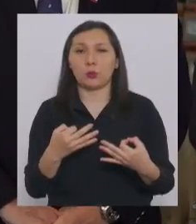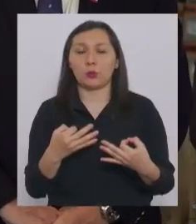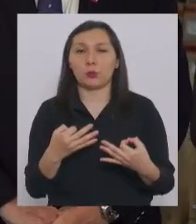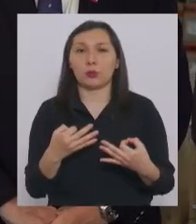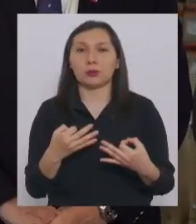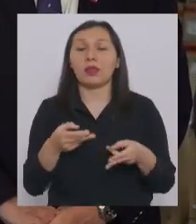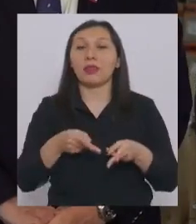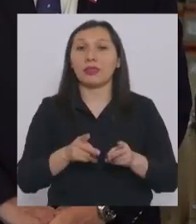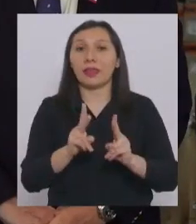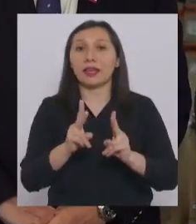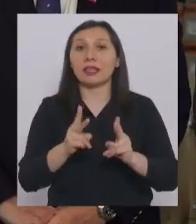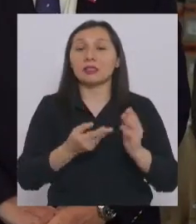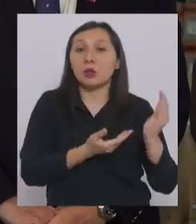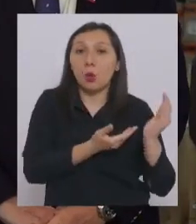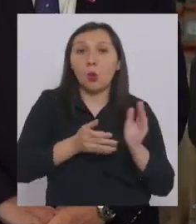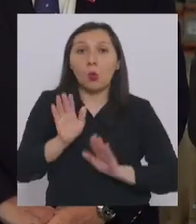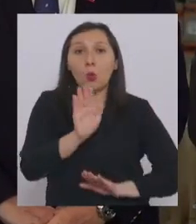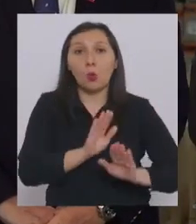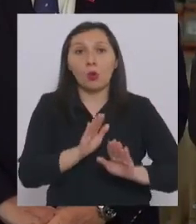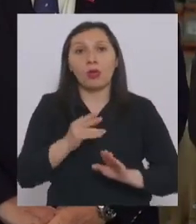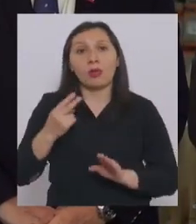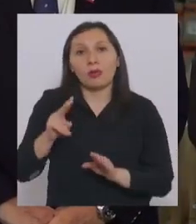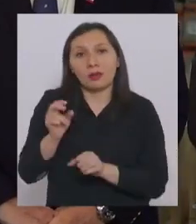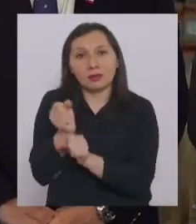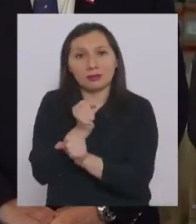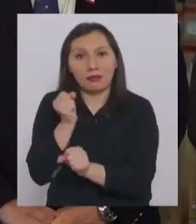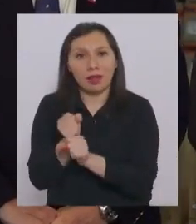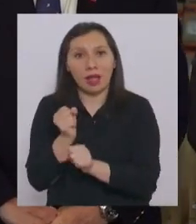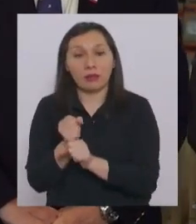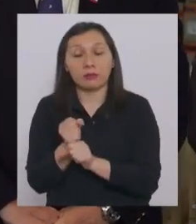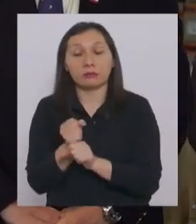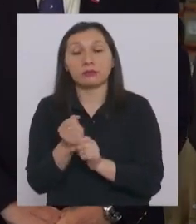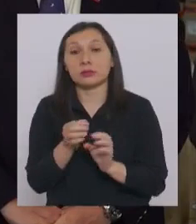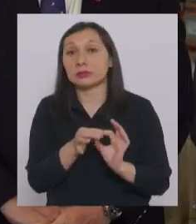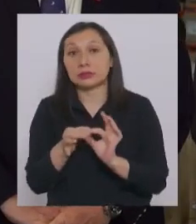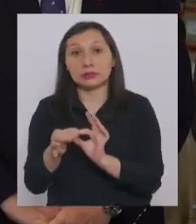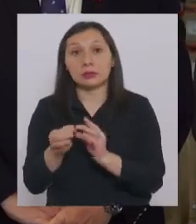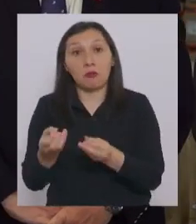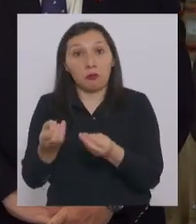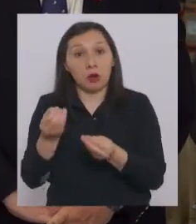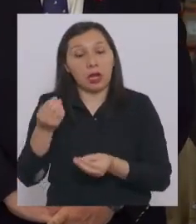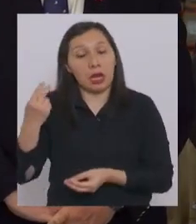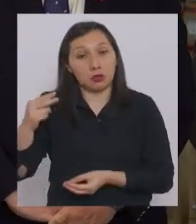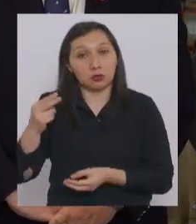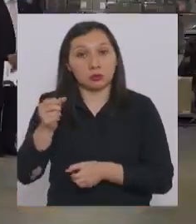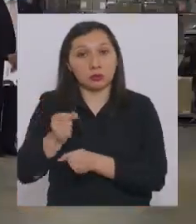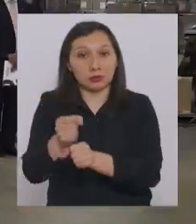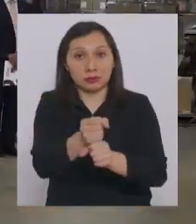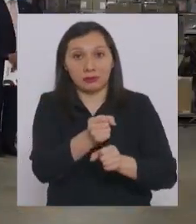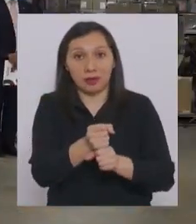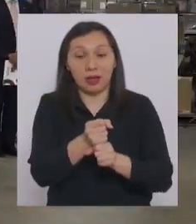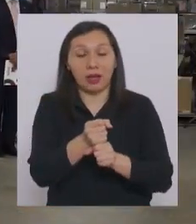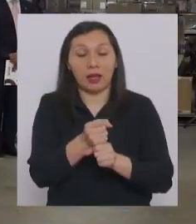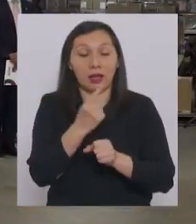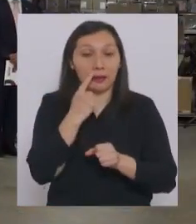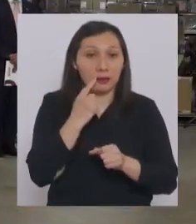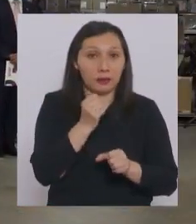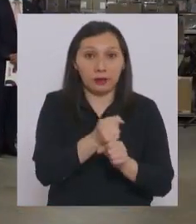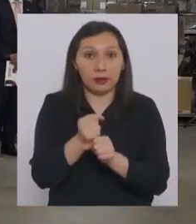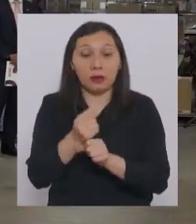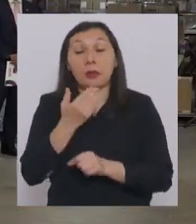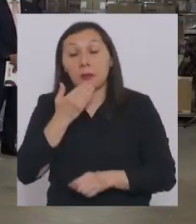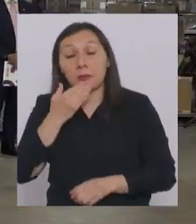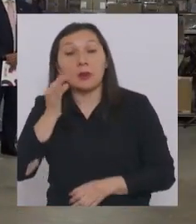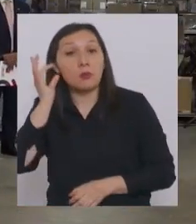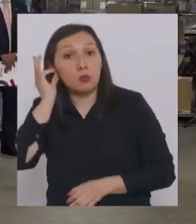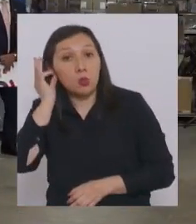el derecho a la cuna por el empleador. Y por tanto, esta es una buena noticia para los trabajadores y una buena noticia para las